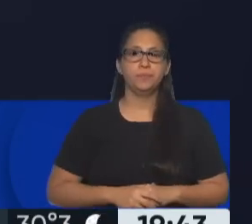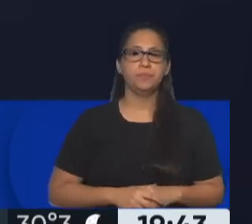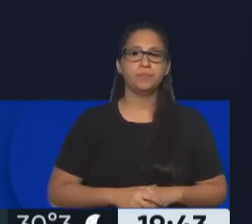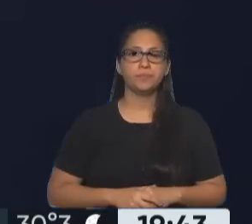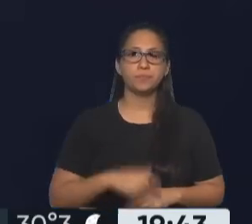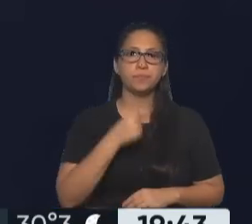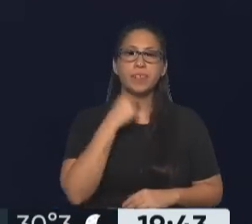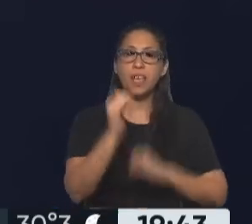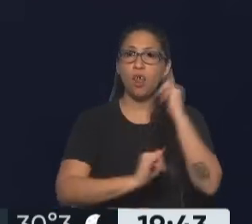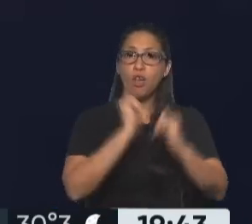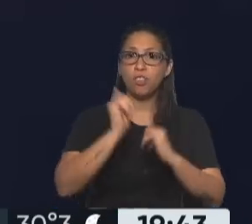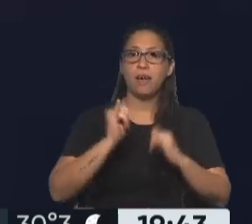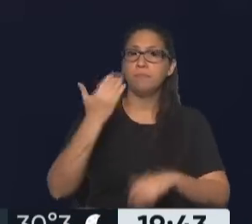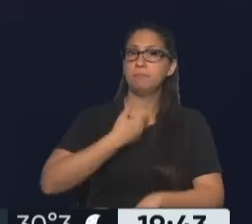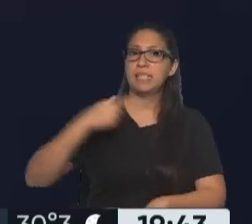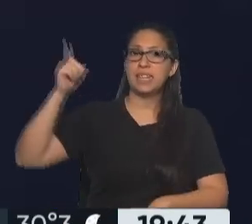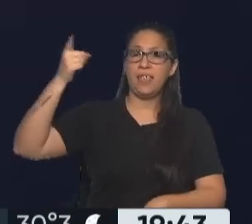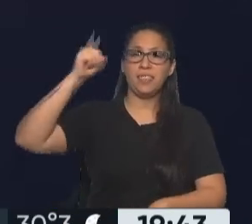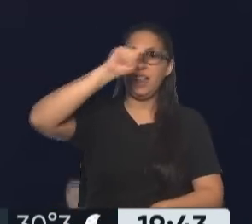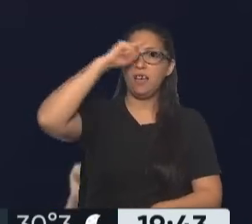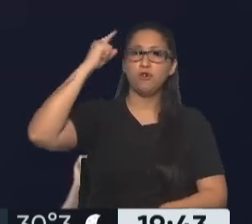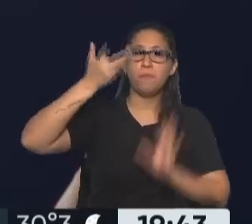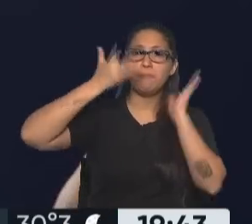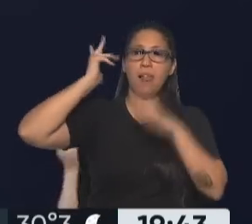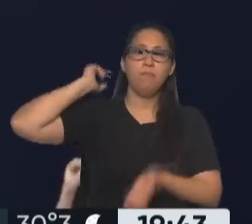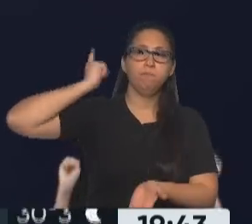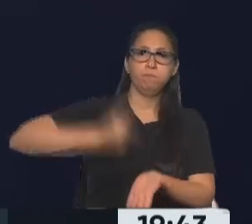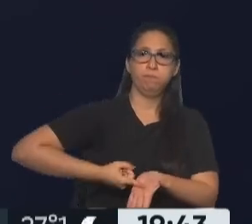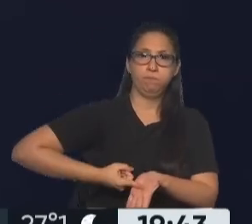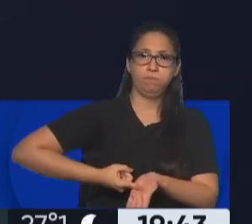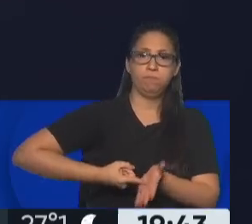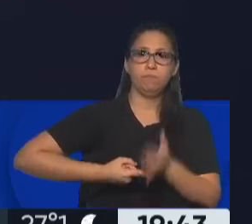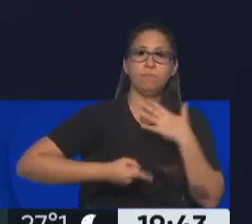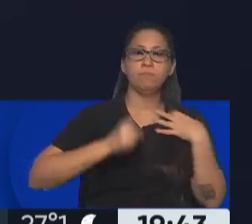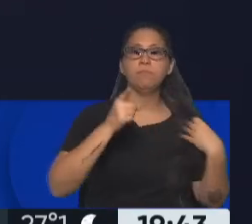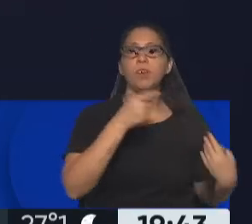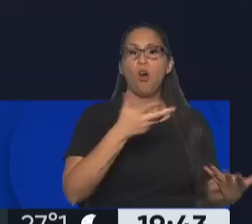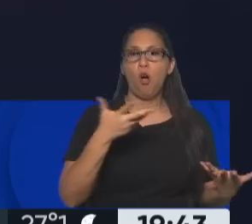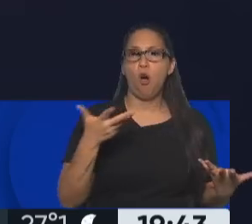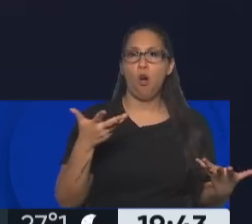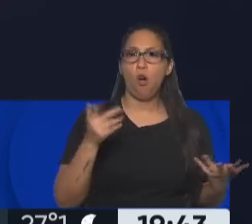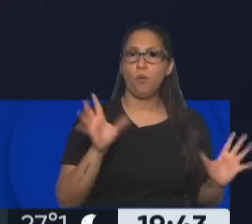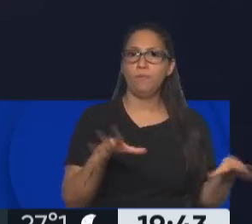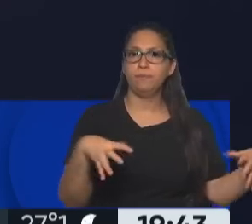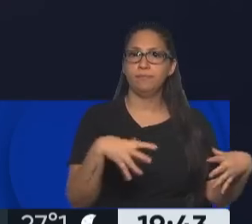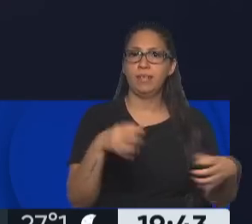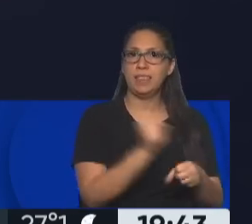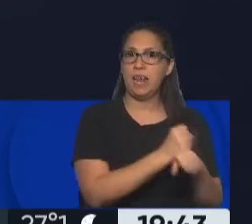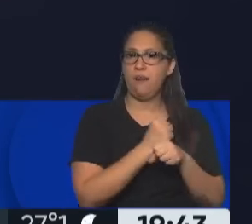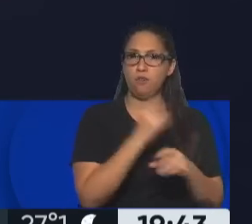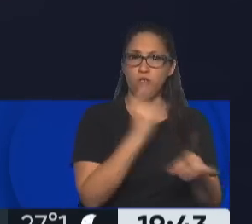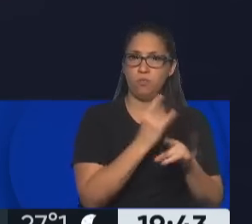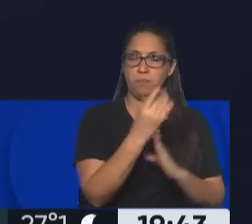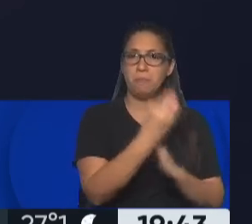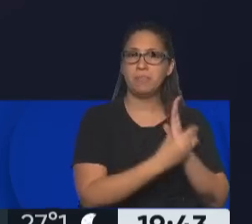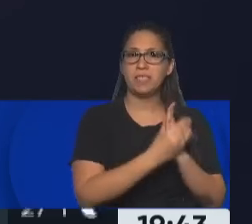quiero contar que por orden del presidente de la Nación, Javier Milei, y detrás de, por supuesto, el trabajo de siempre del